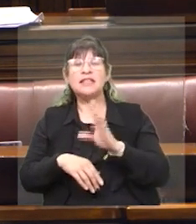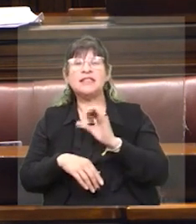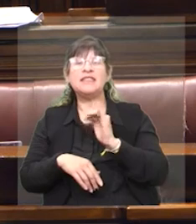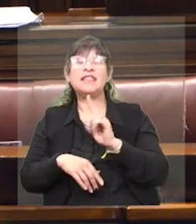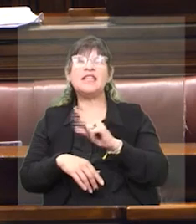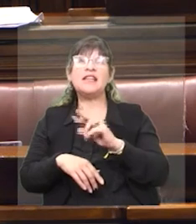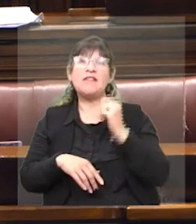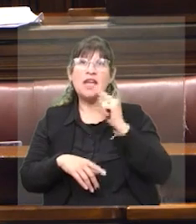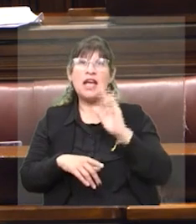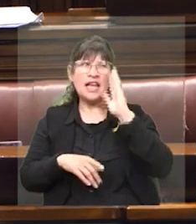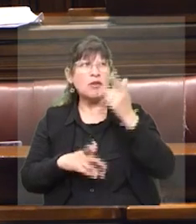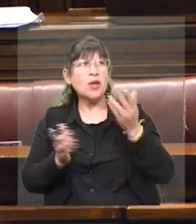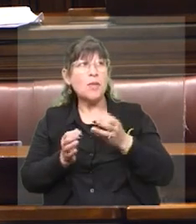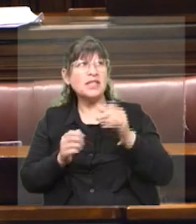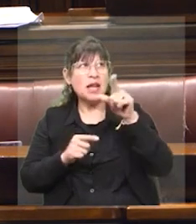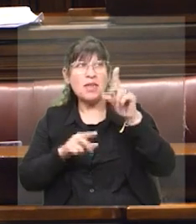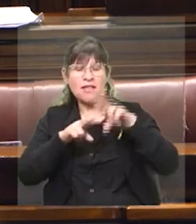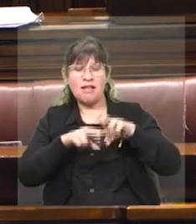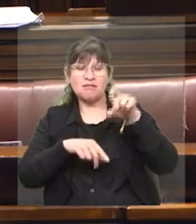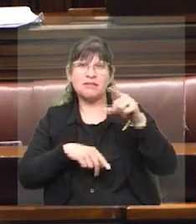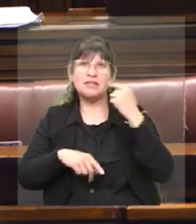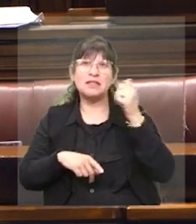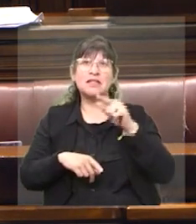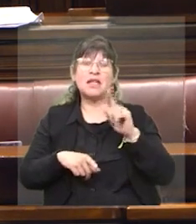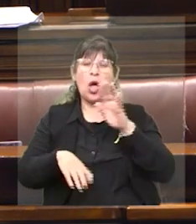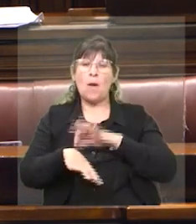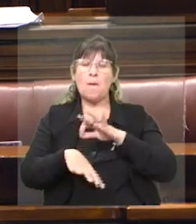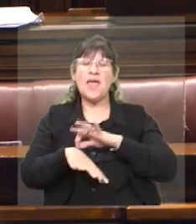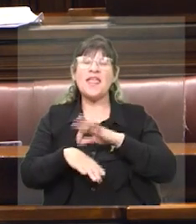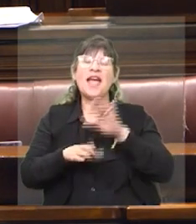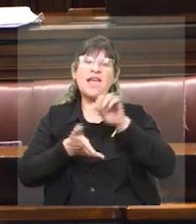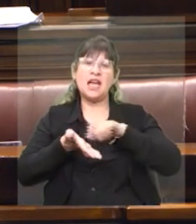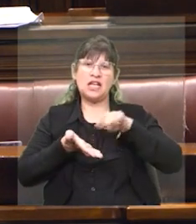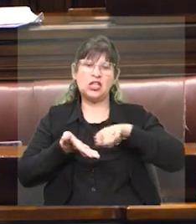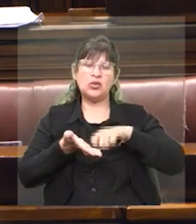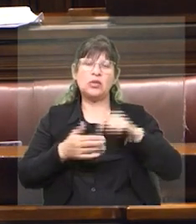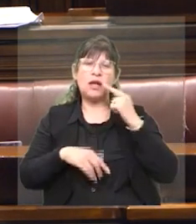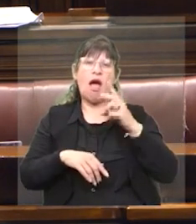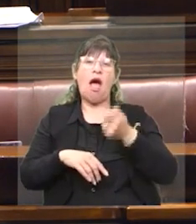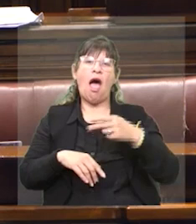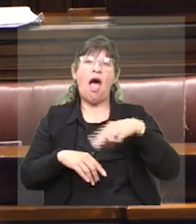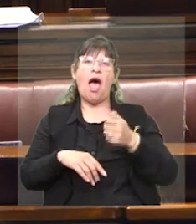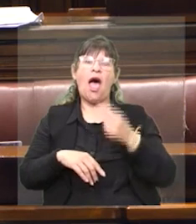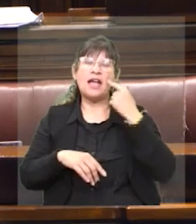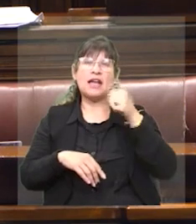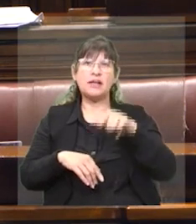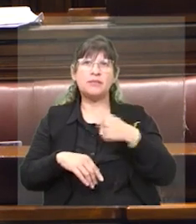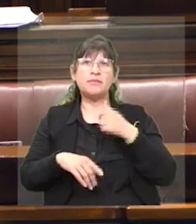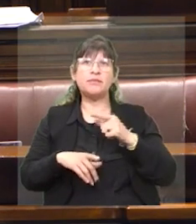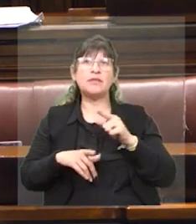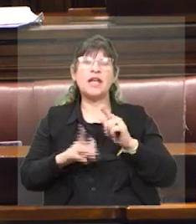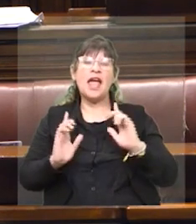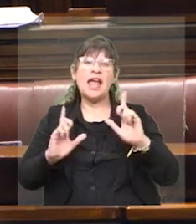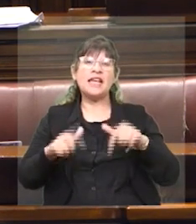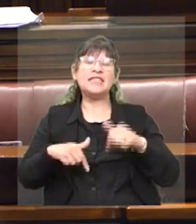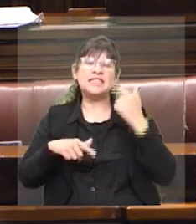que la saludamos especialmente que está en la barra médica y escritora Ana Cristina puentes de marques licenciada en